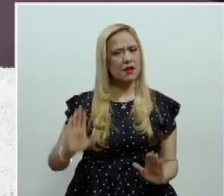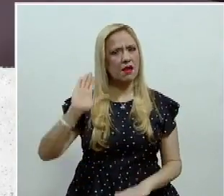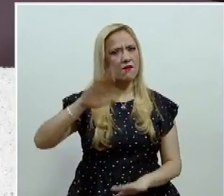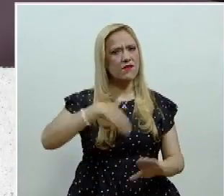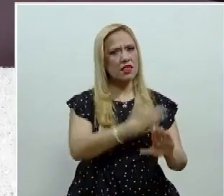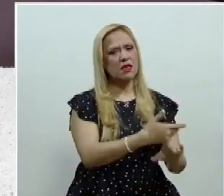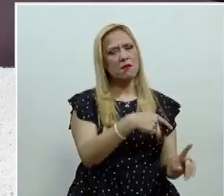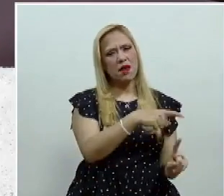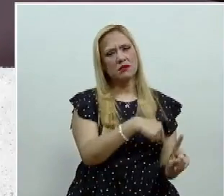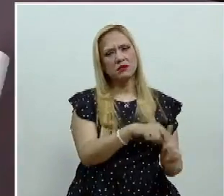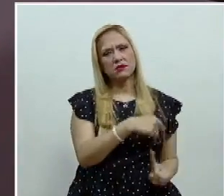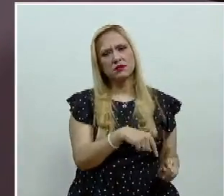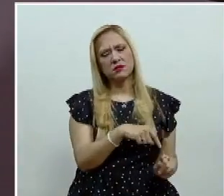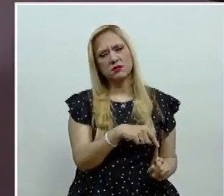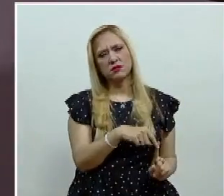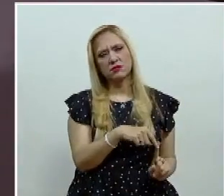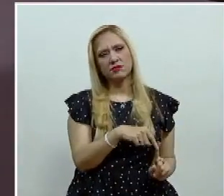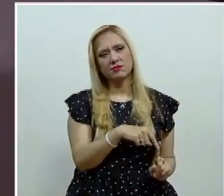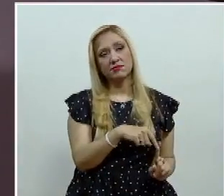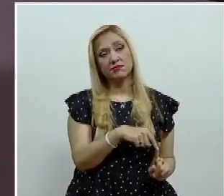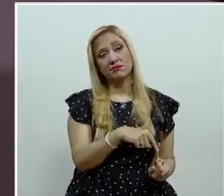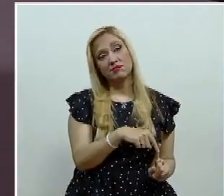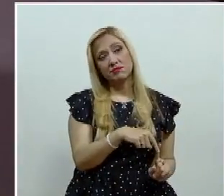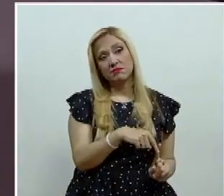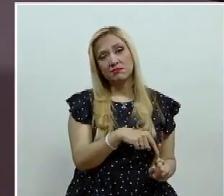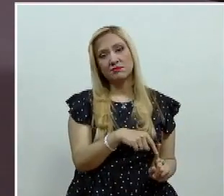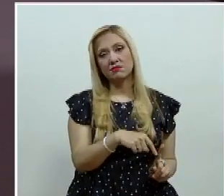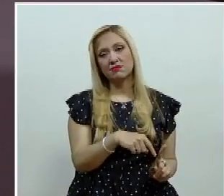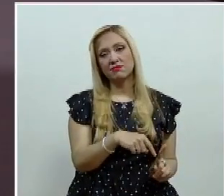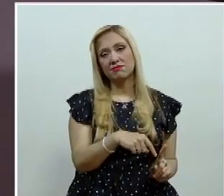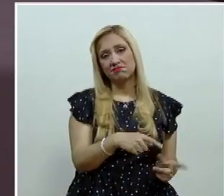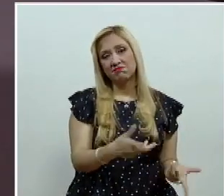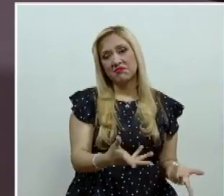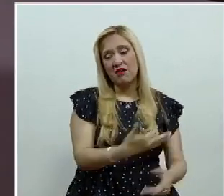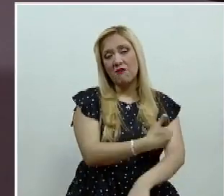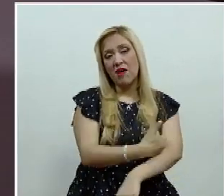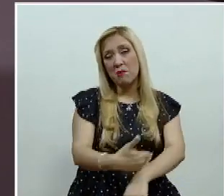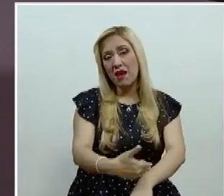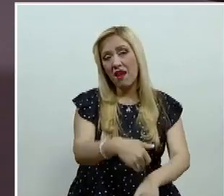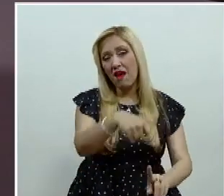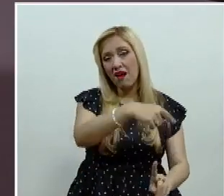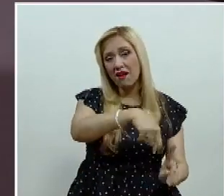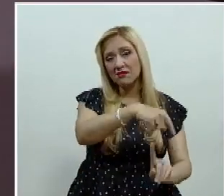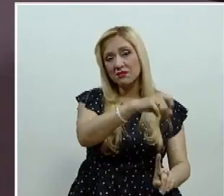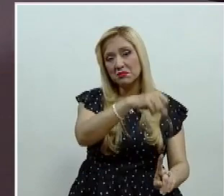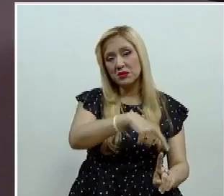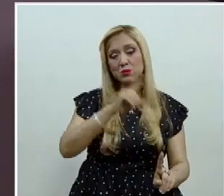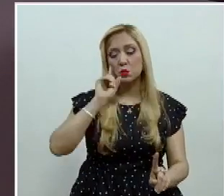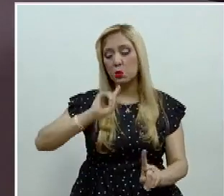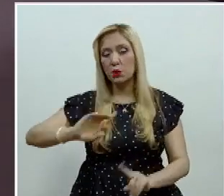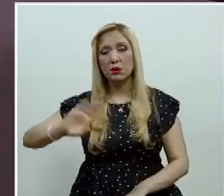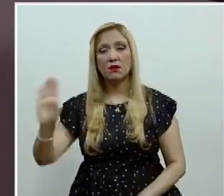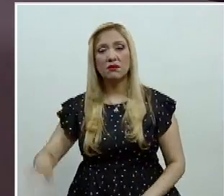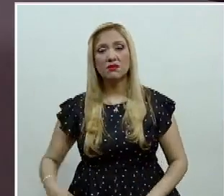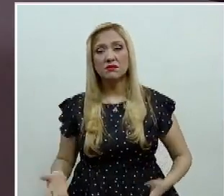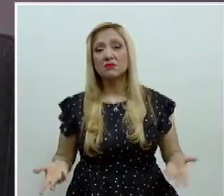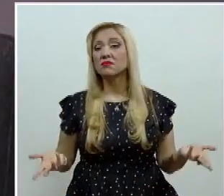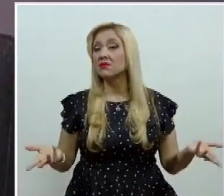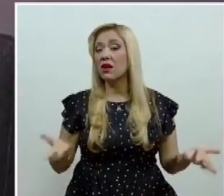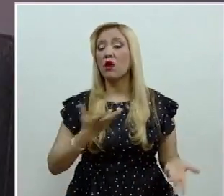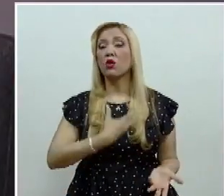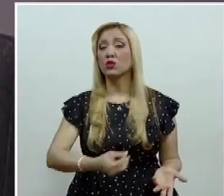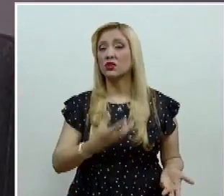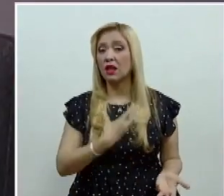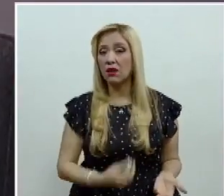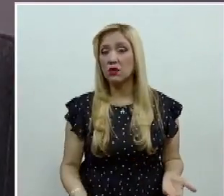víctimas. Pues puede ser indirectas, ¿no? Pues son directas, ¿no? Los familiares de las víctimas de feminicidio, los